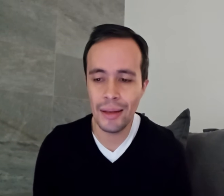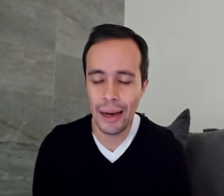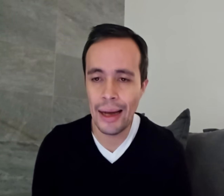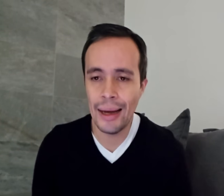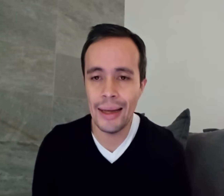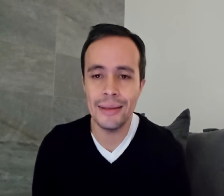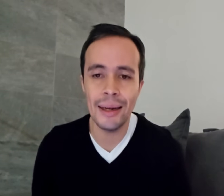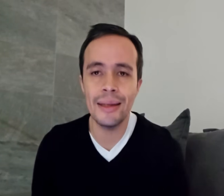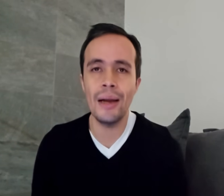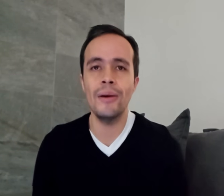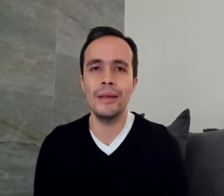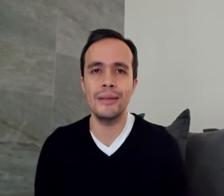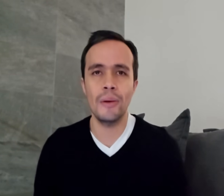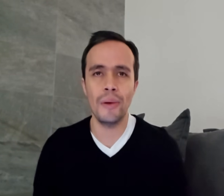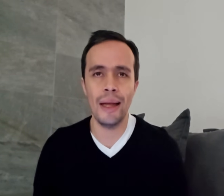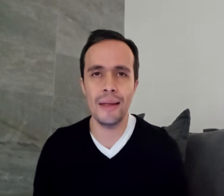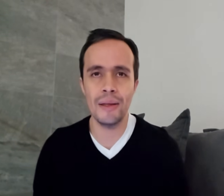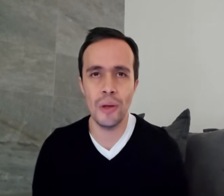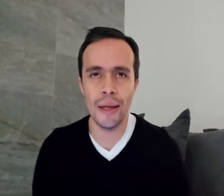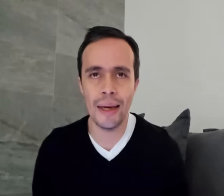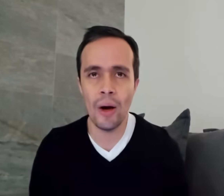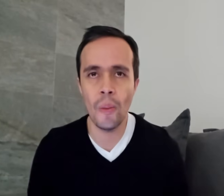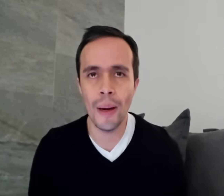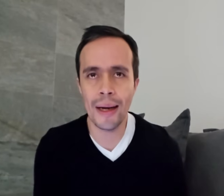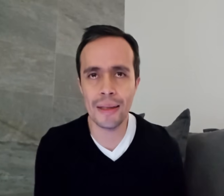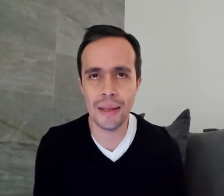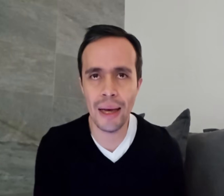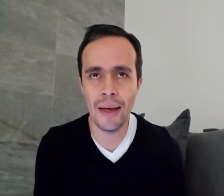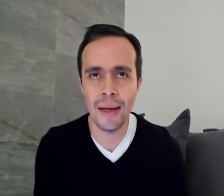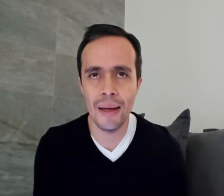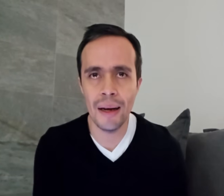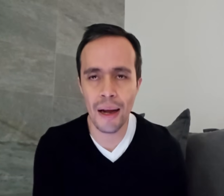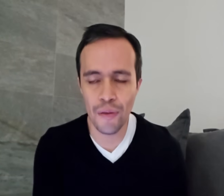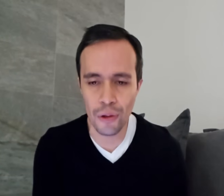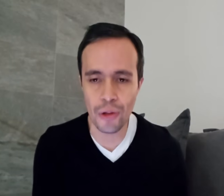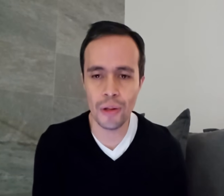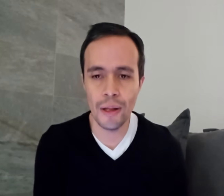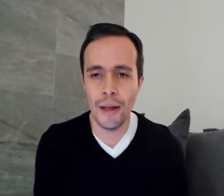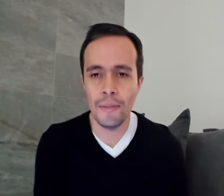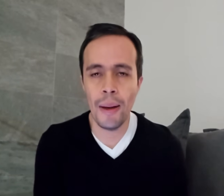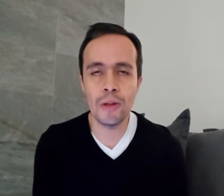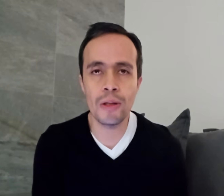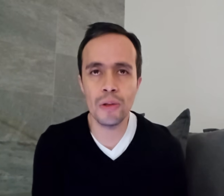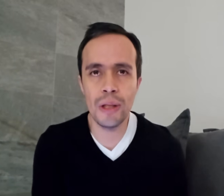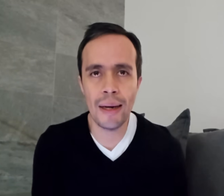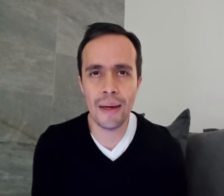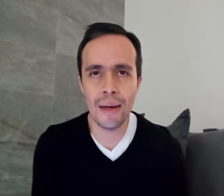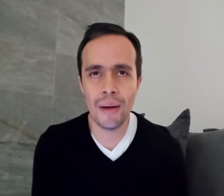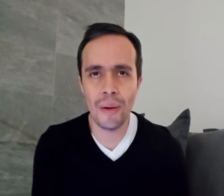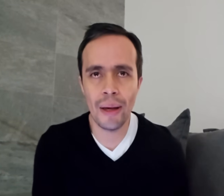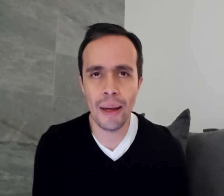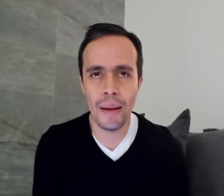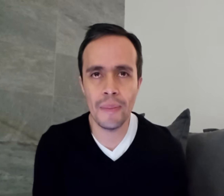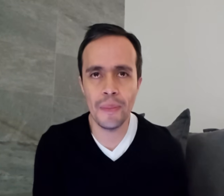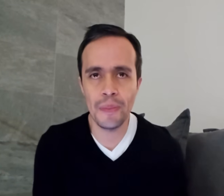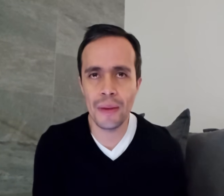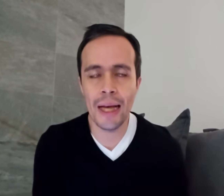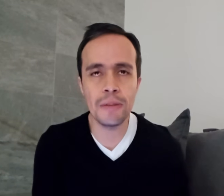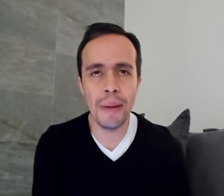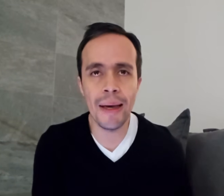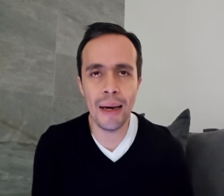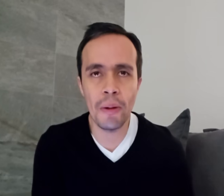también estará el secretario de Seguridad Ciudadana, Omar García Harfuch. Vamos a escuchar lo